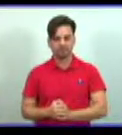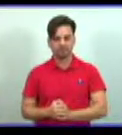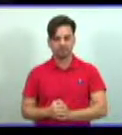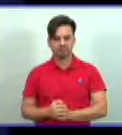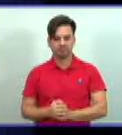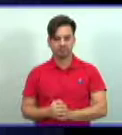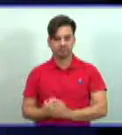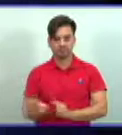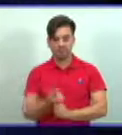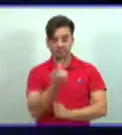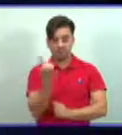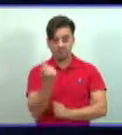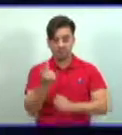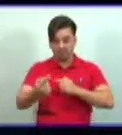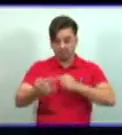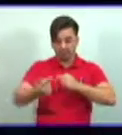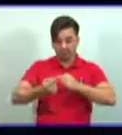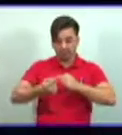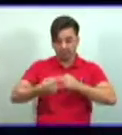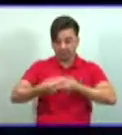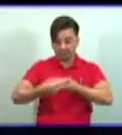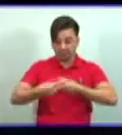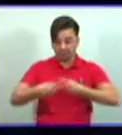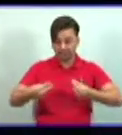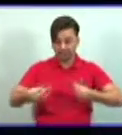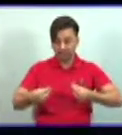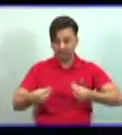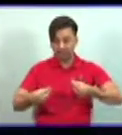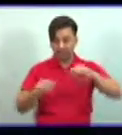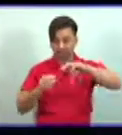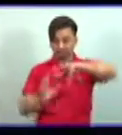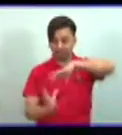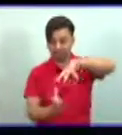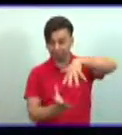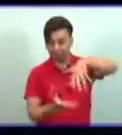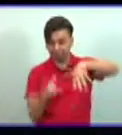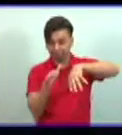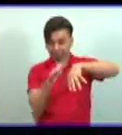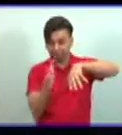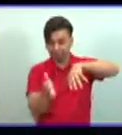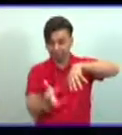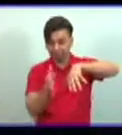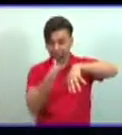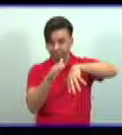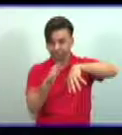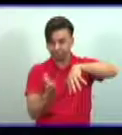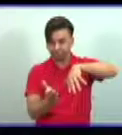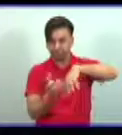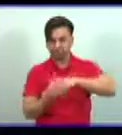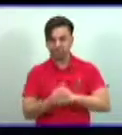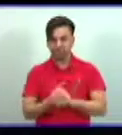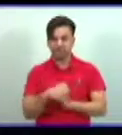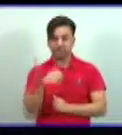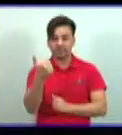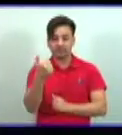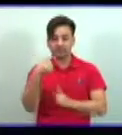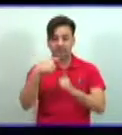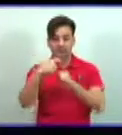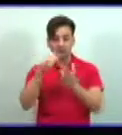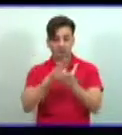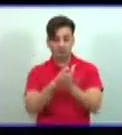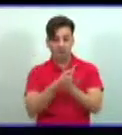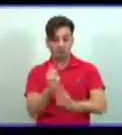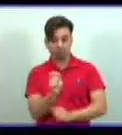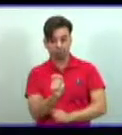La troposfera es la capa que está más cerca de la superficie de la Tierra y mide aproximadamente 10 kilómetros de altura. En